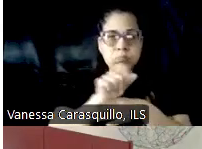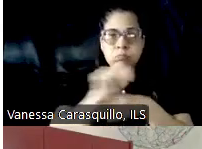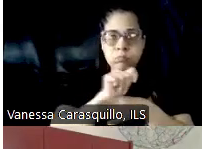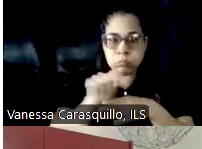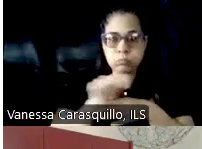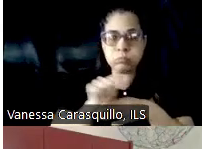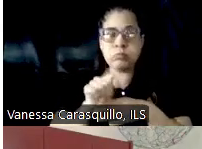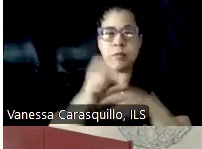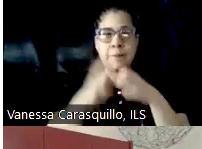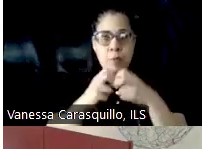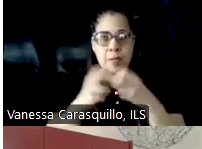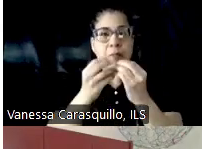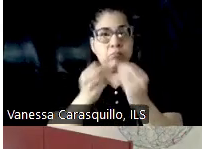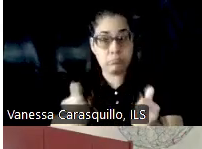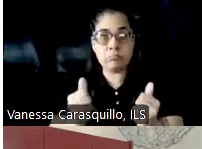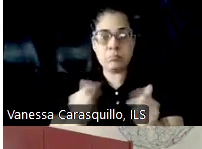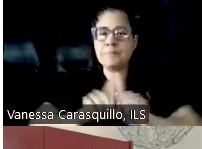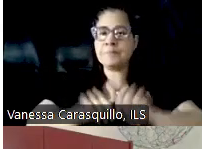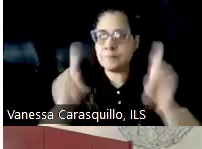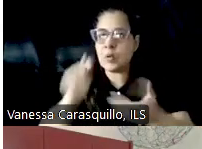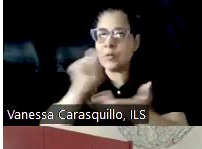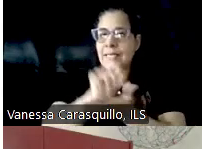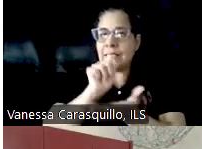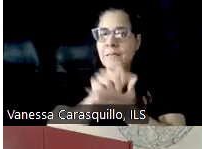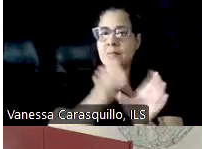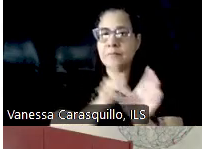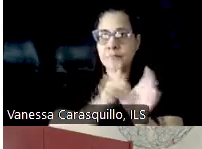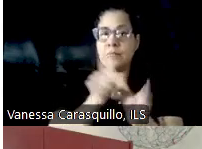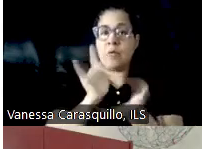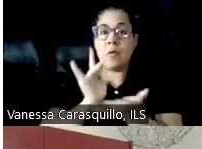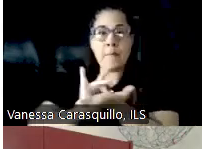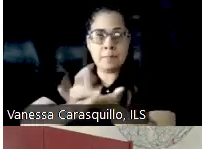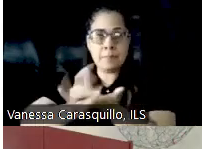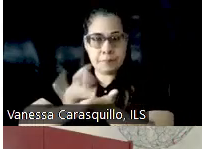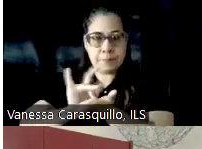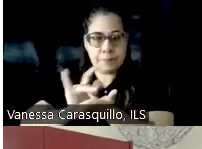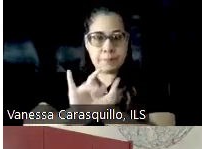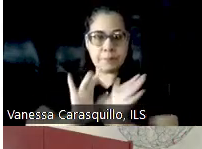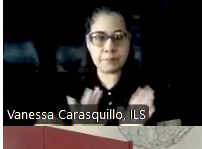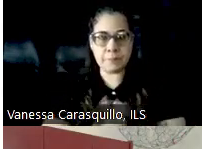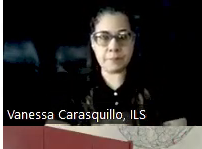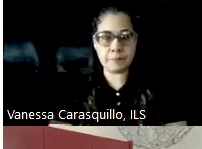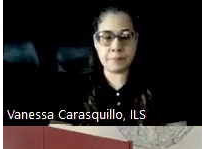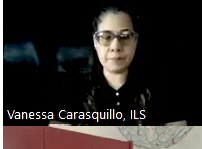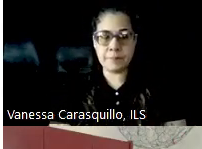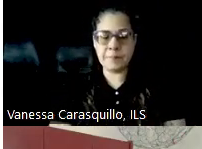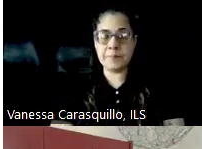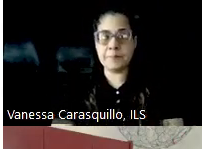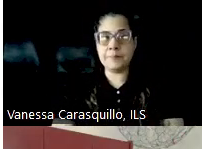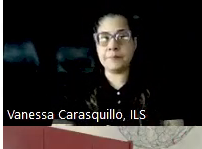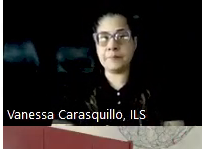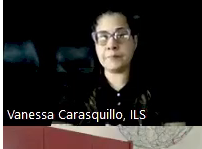problemas. Pero hablemos del tratamiento psiquiátrico o medicamentoso farmacológico. Algunas condiciones